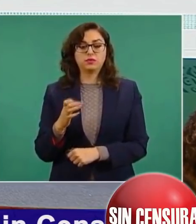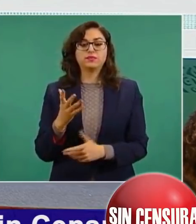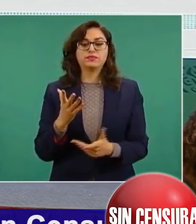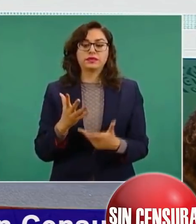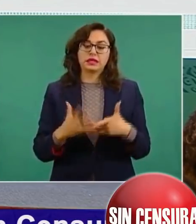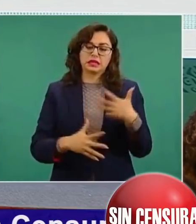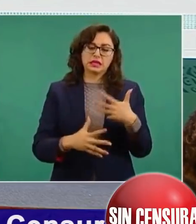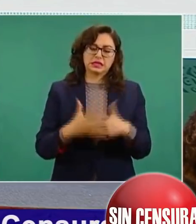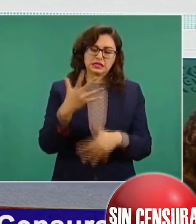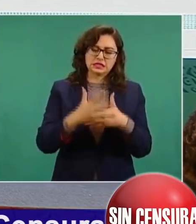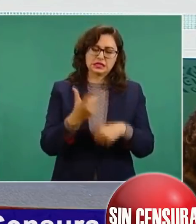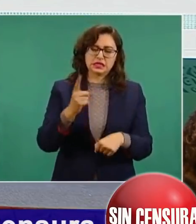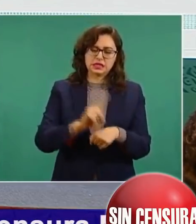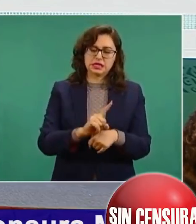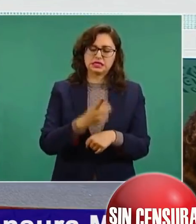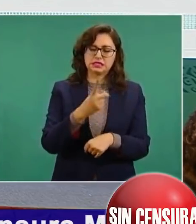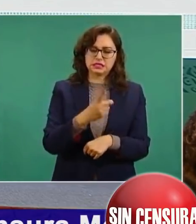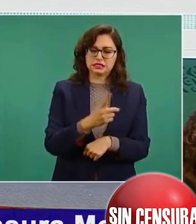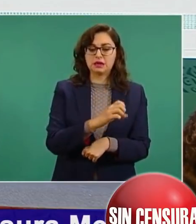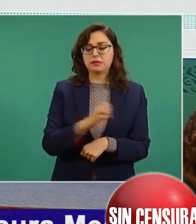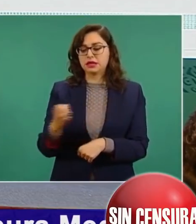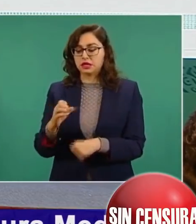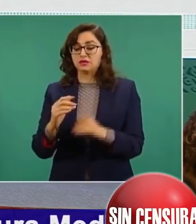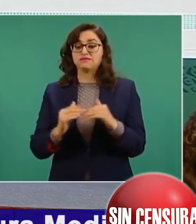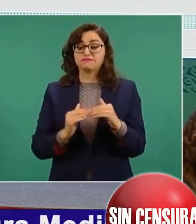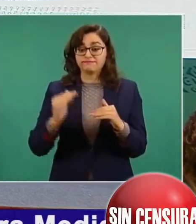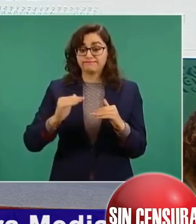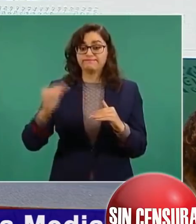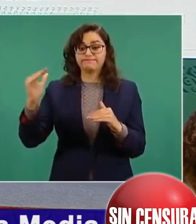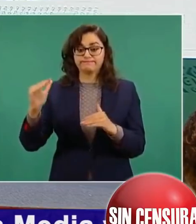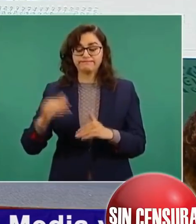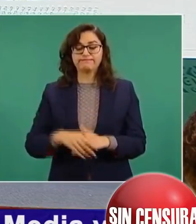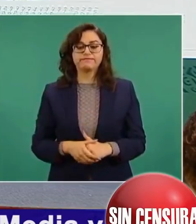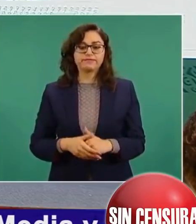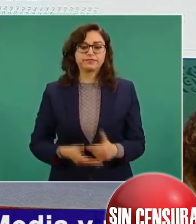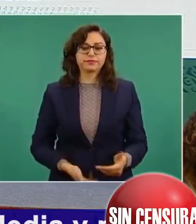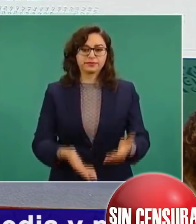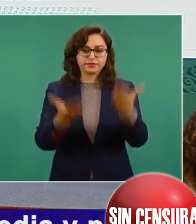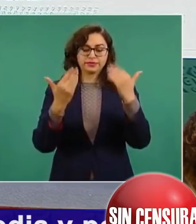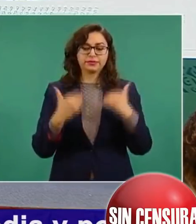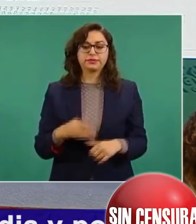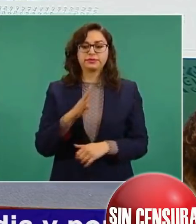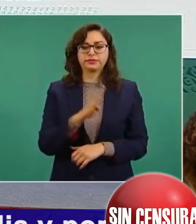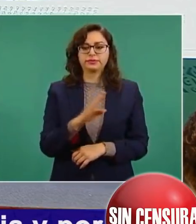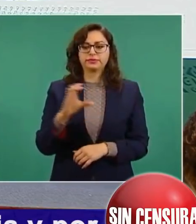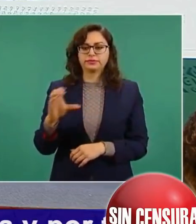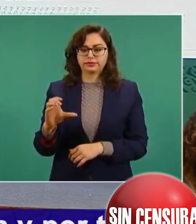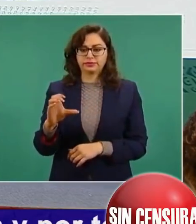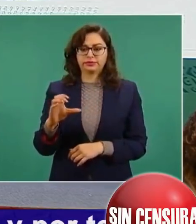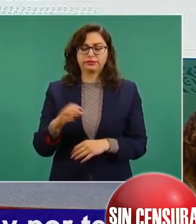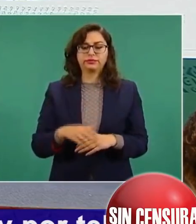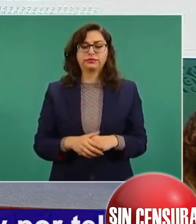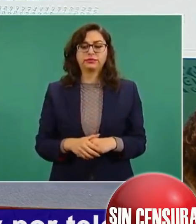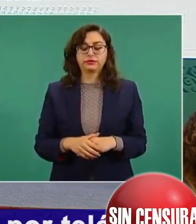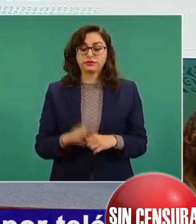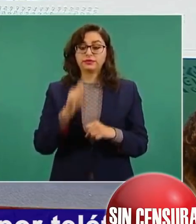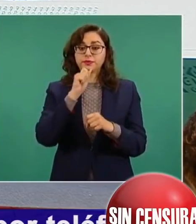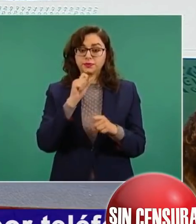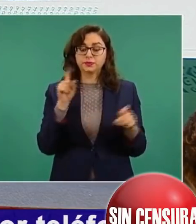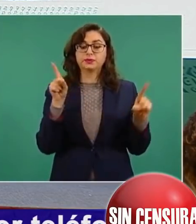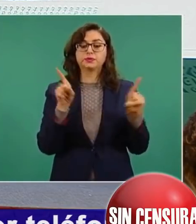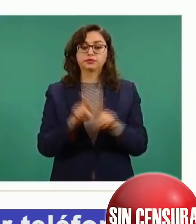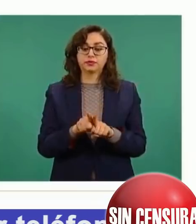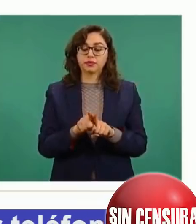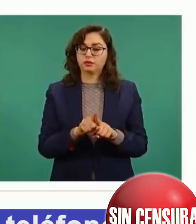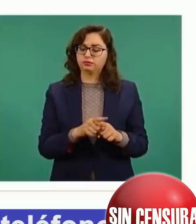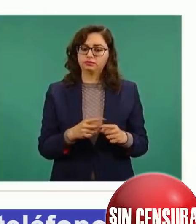que va de enero está nuevamente al alza, la siguiente. Baja California también fue uno de